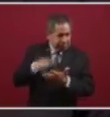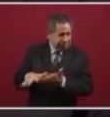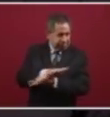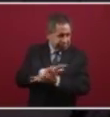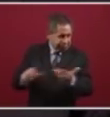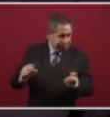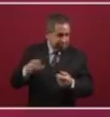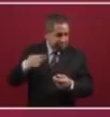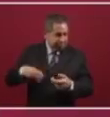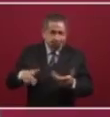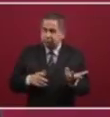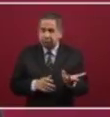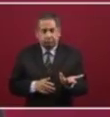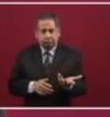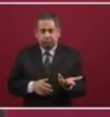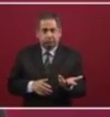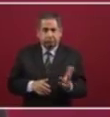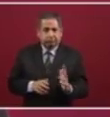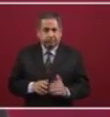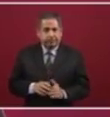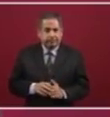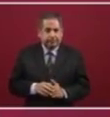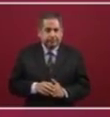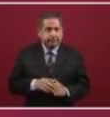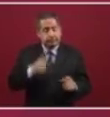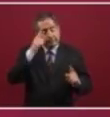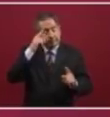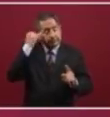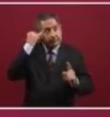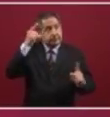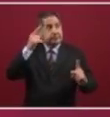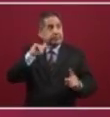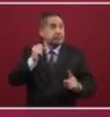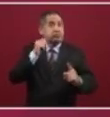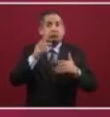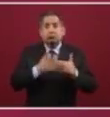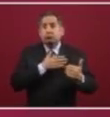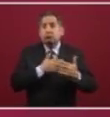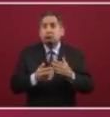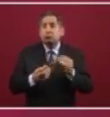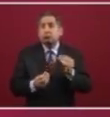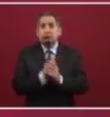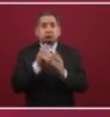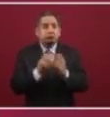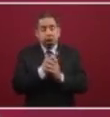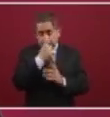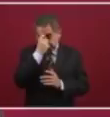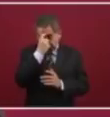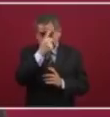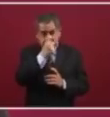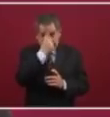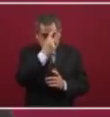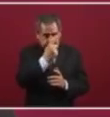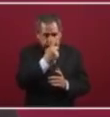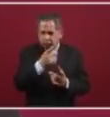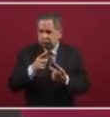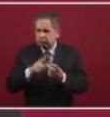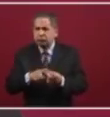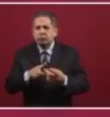destrucción de la humanidad en aras de la técnica, de la ciencia, y dónde queda lo